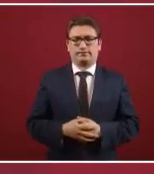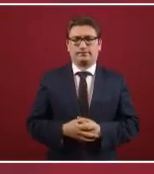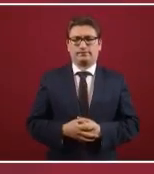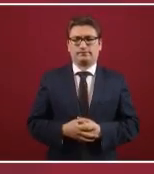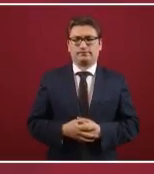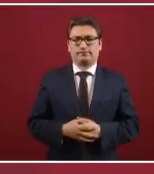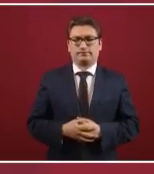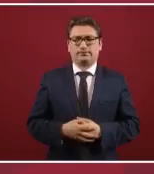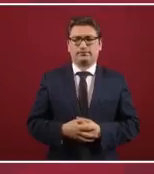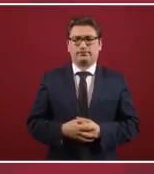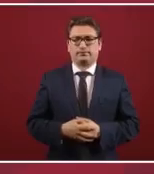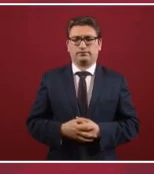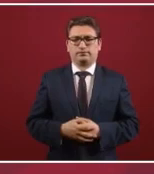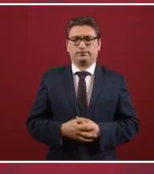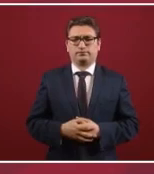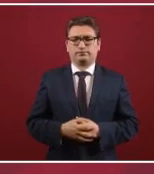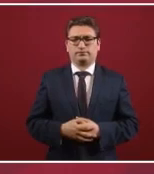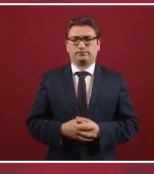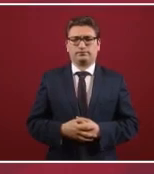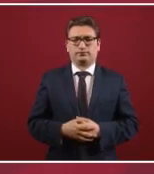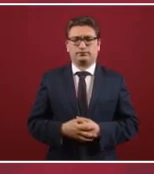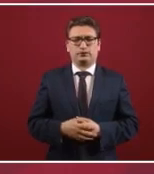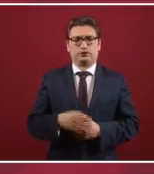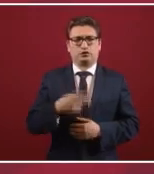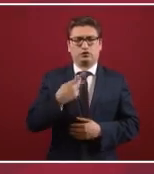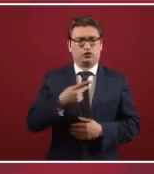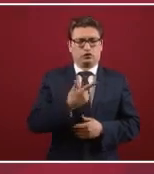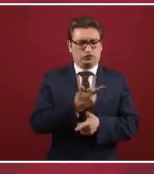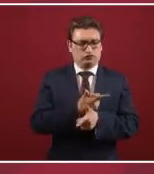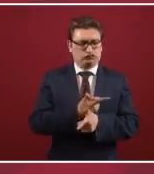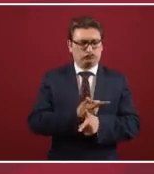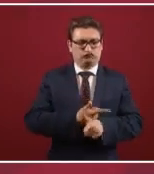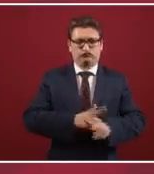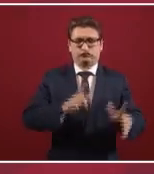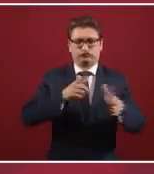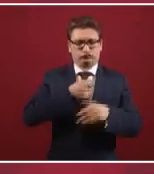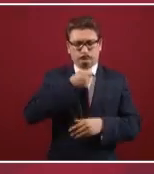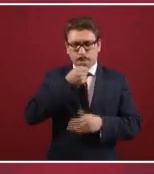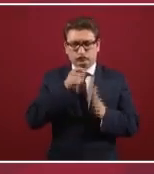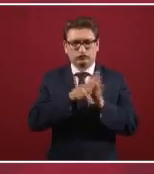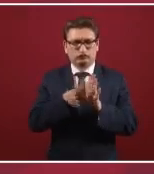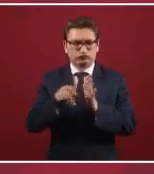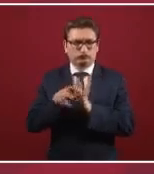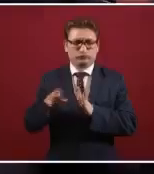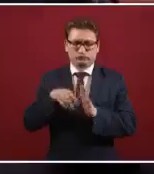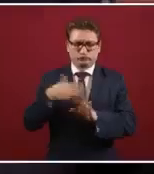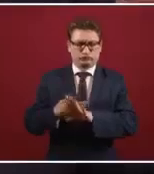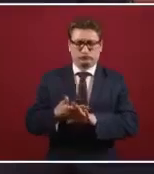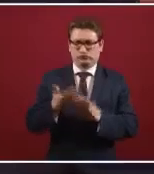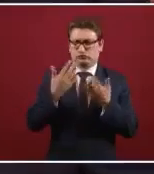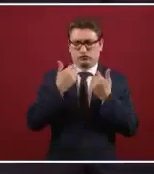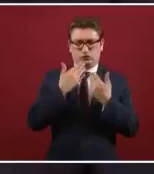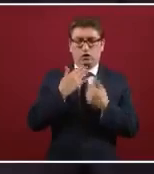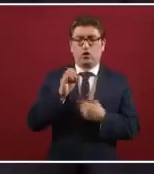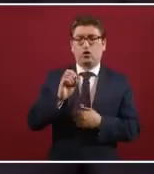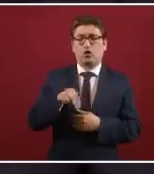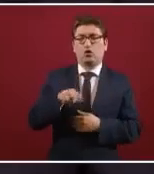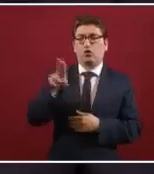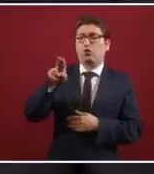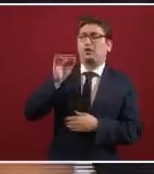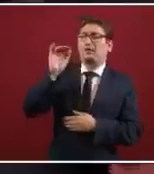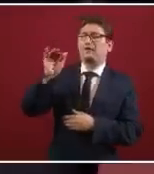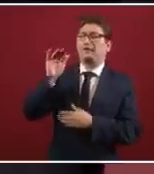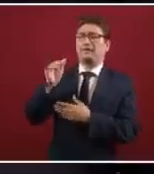atentar contra la libertad de prensa no es acudir a la onu